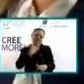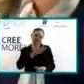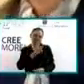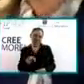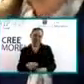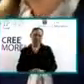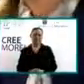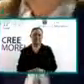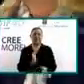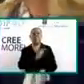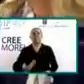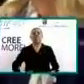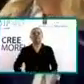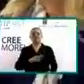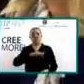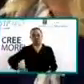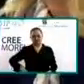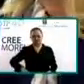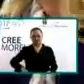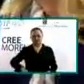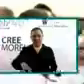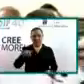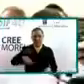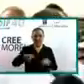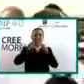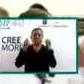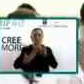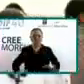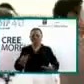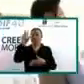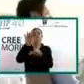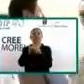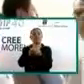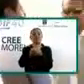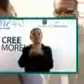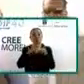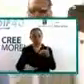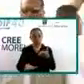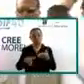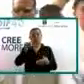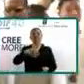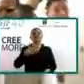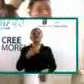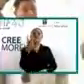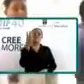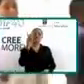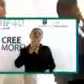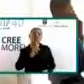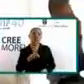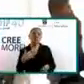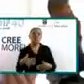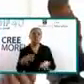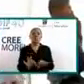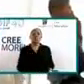Presidente municipal, su esposa, y aquí tenemos a tres mujeres muy importantes, con respecto